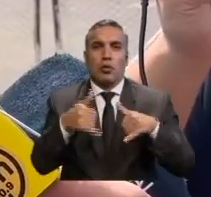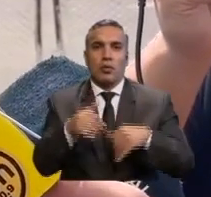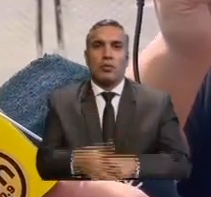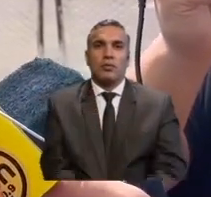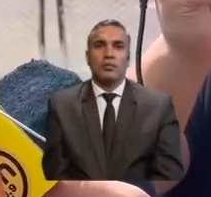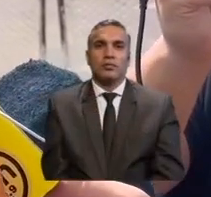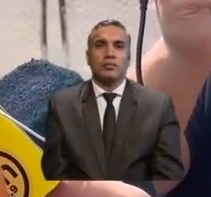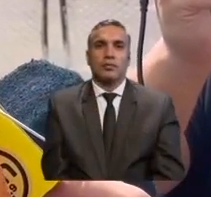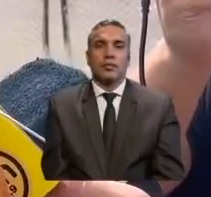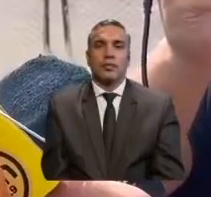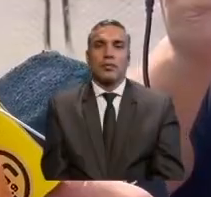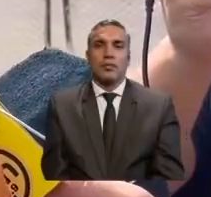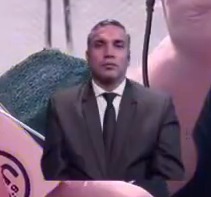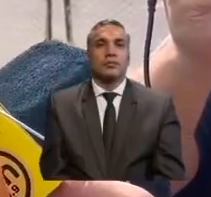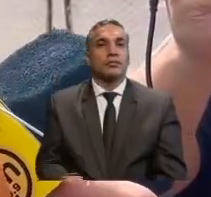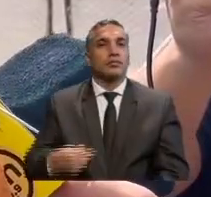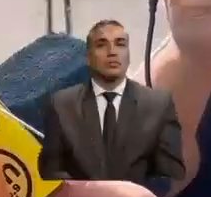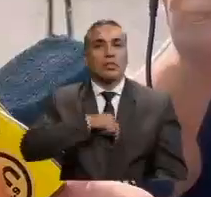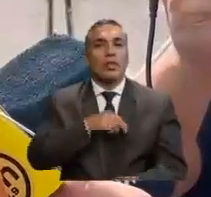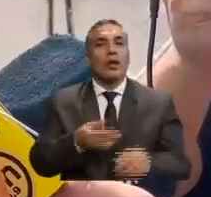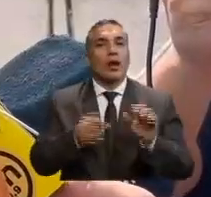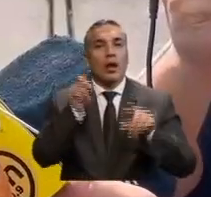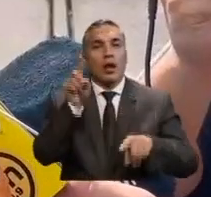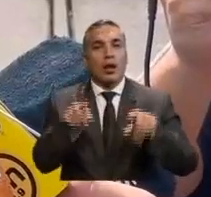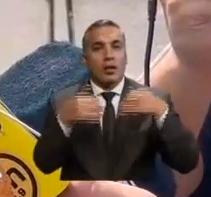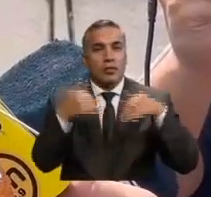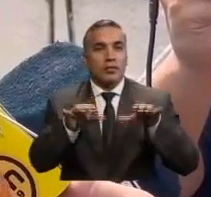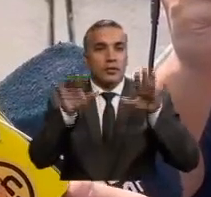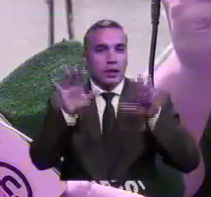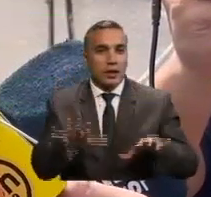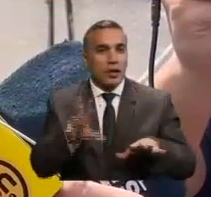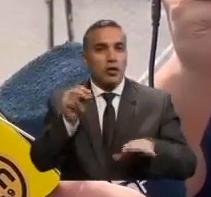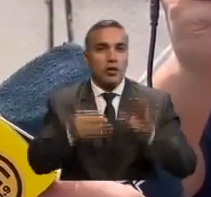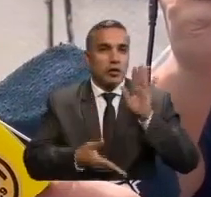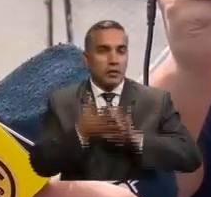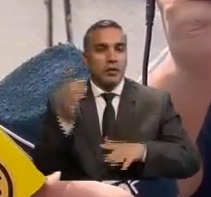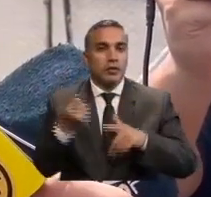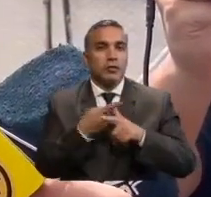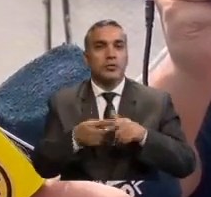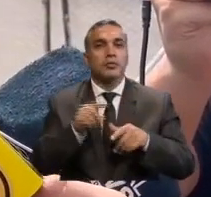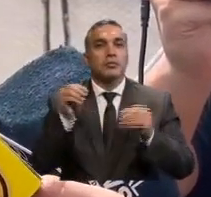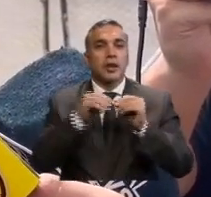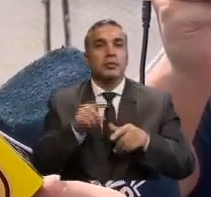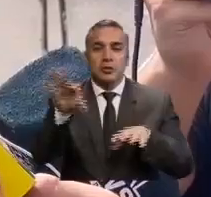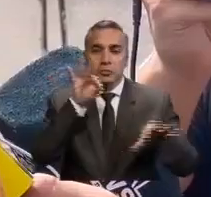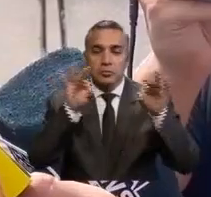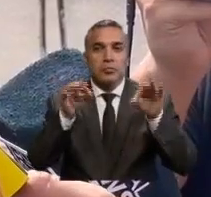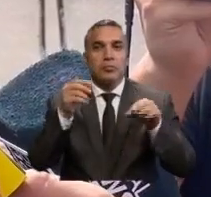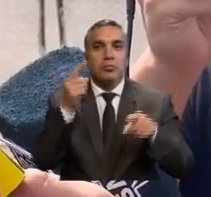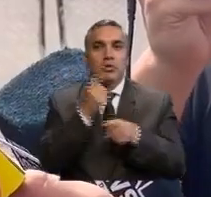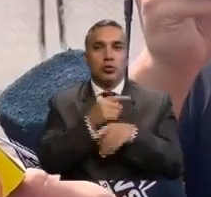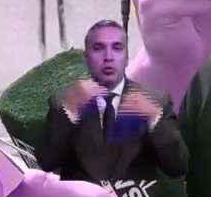más los que se han sumado, creo que son muy buenos jugadores. Por algo estamos en un club tan